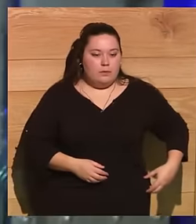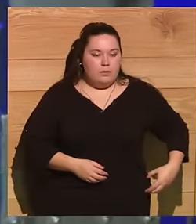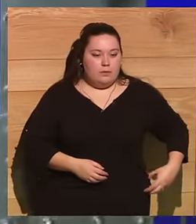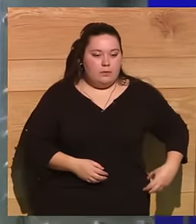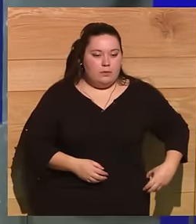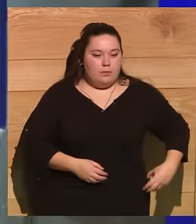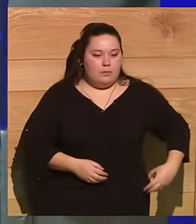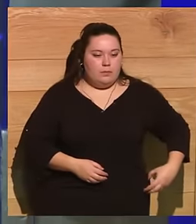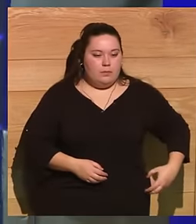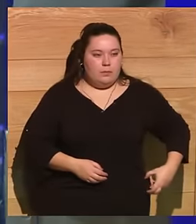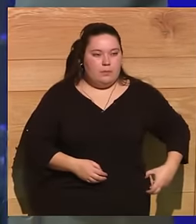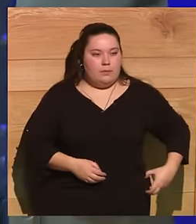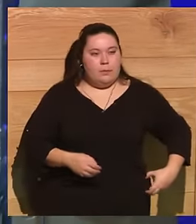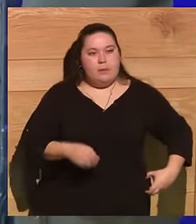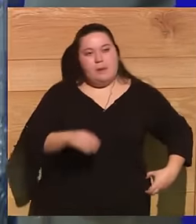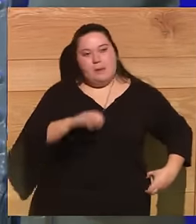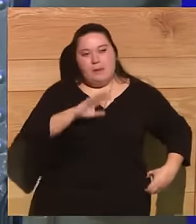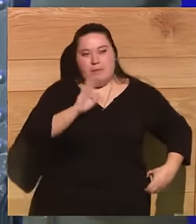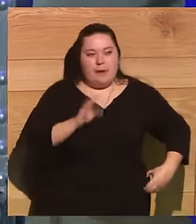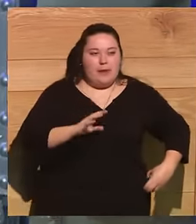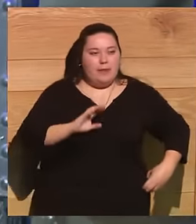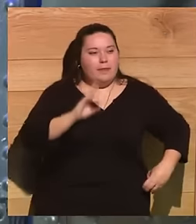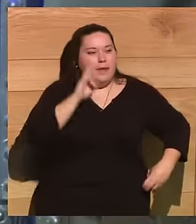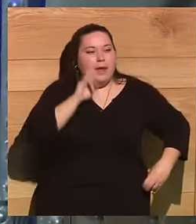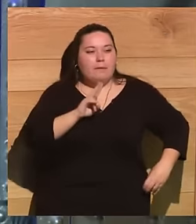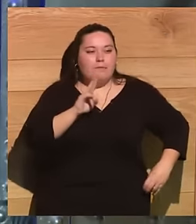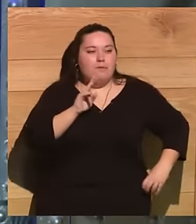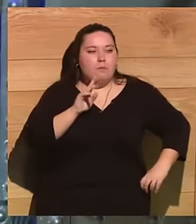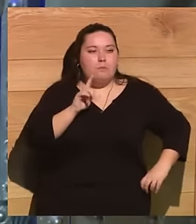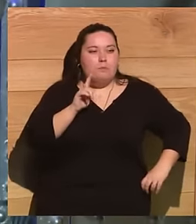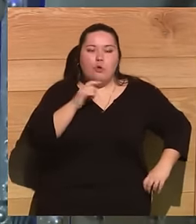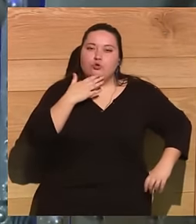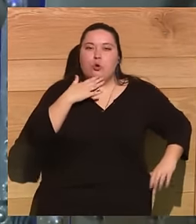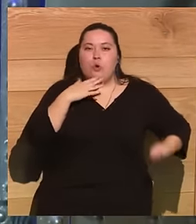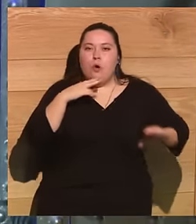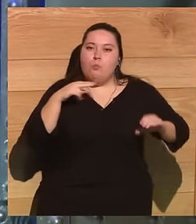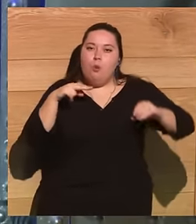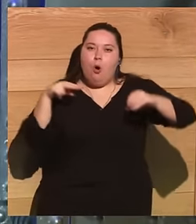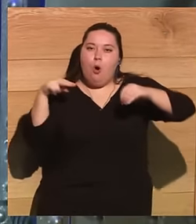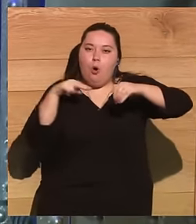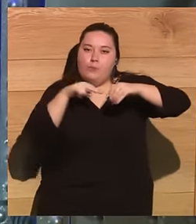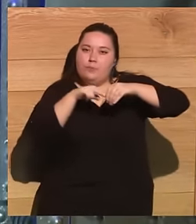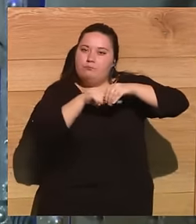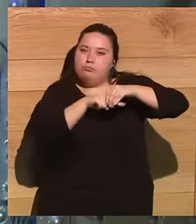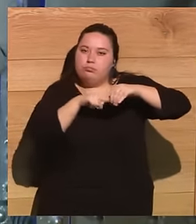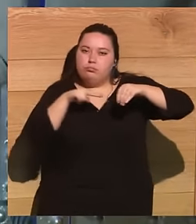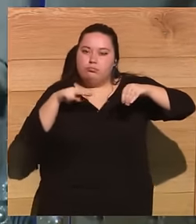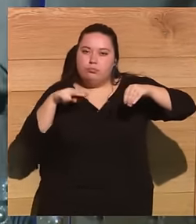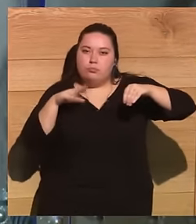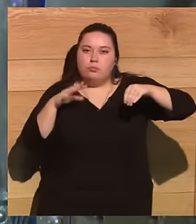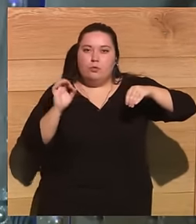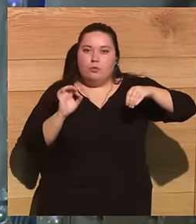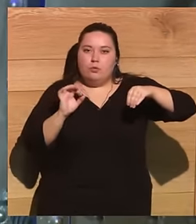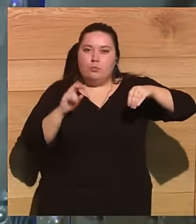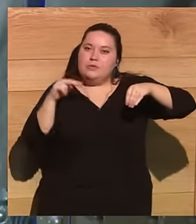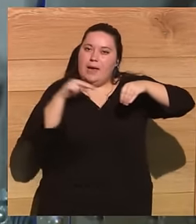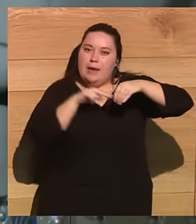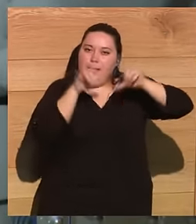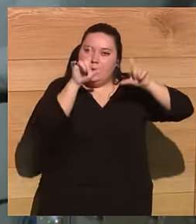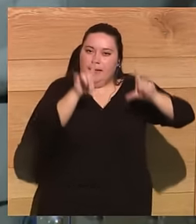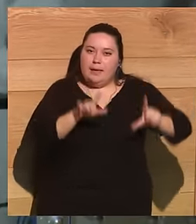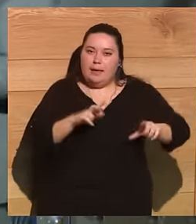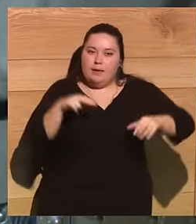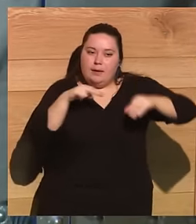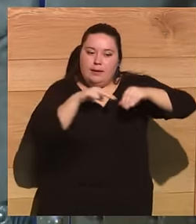Que parece que estamos viendo a alguien que lo meten en un escáner. Lo están metiendo en un horno de alquimia.